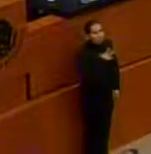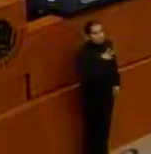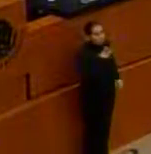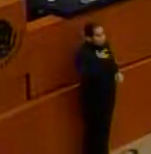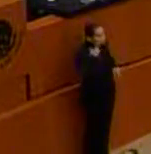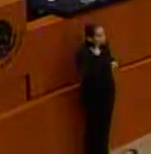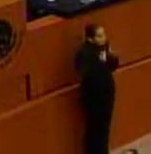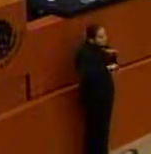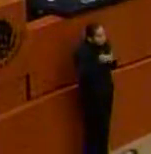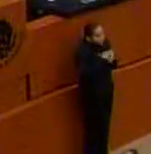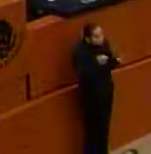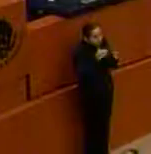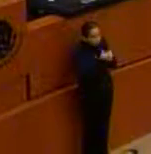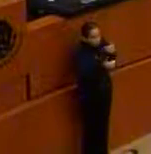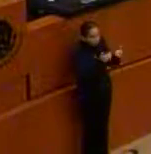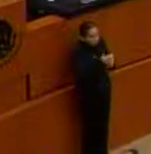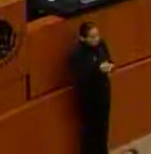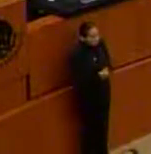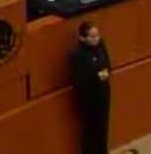la pena comentarlo,